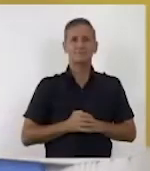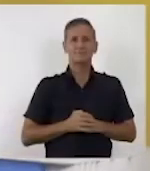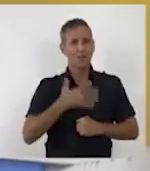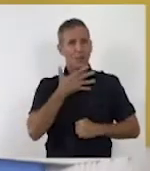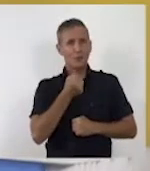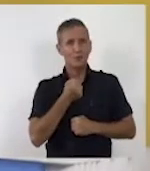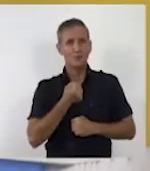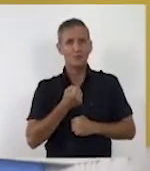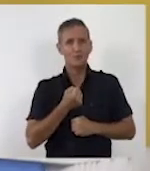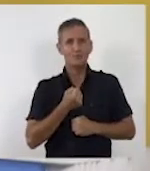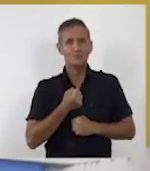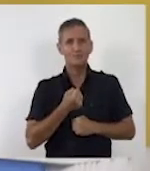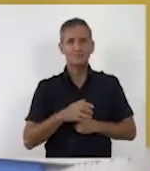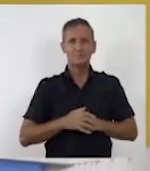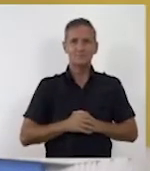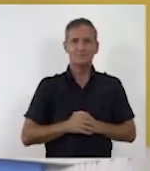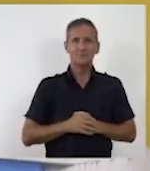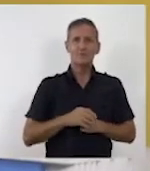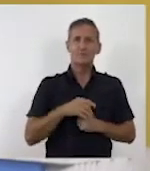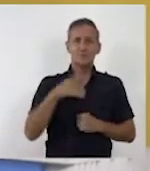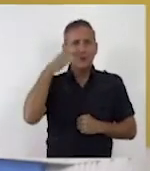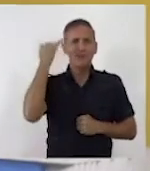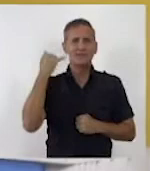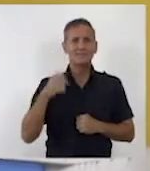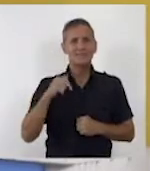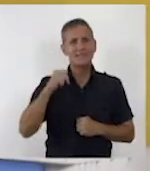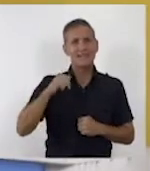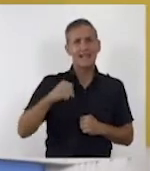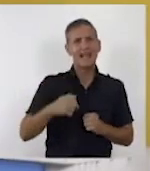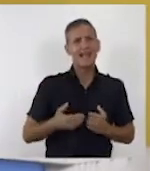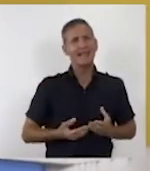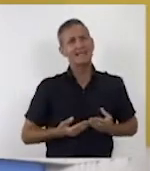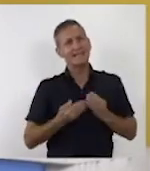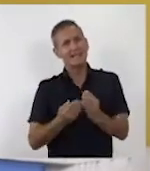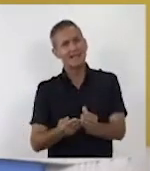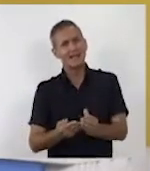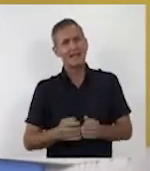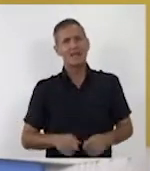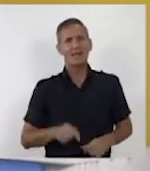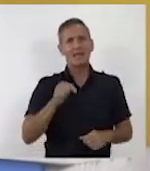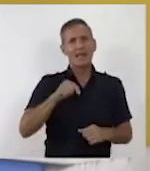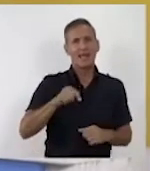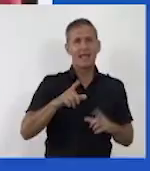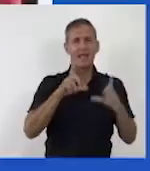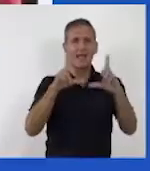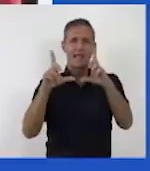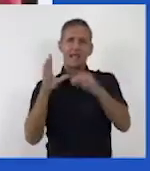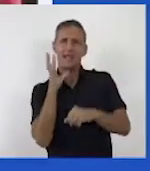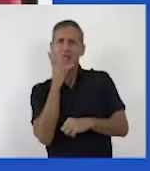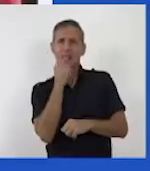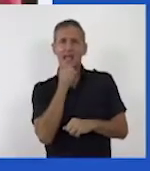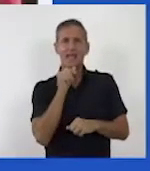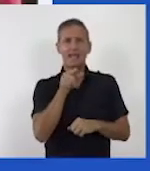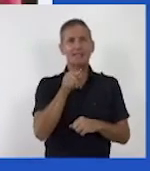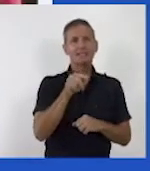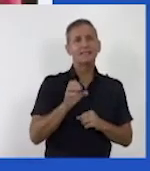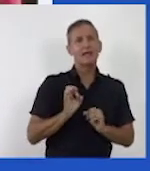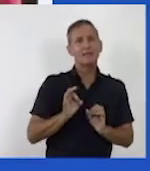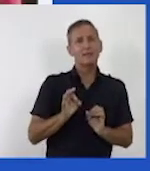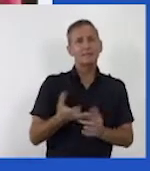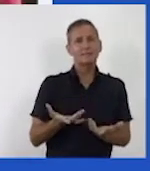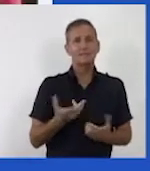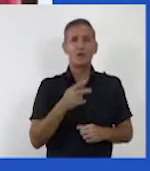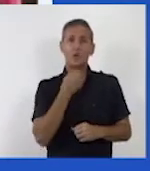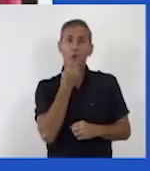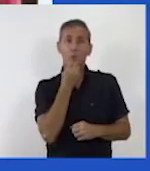les gustó pues sí este regalo nos lo hicieron llegar estas bellas imágenes que es precisamente